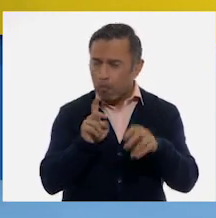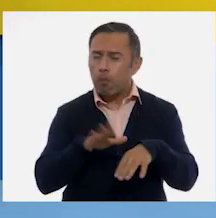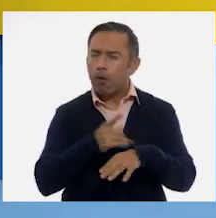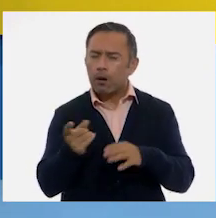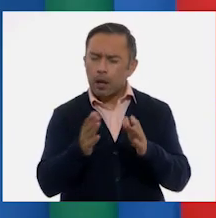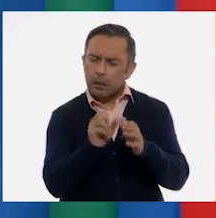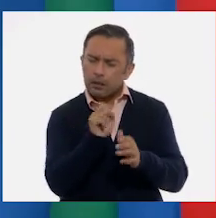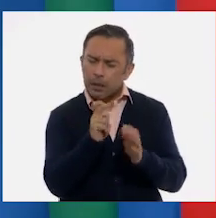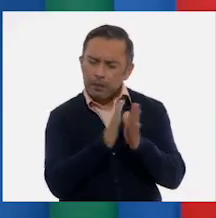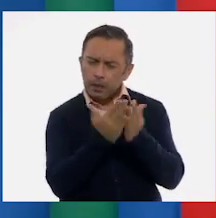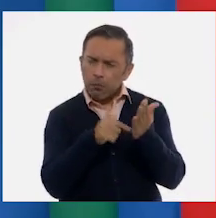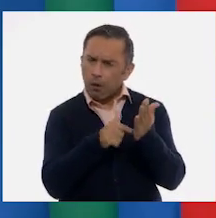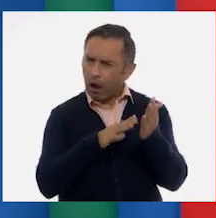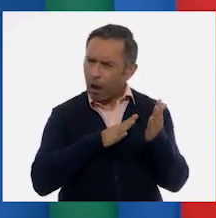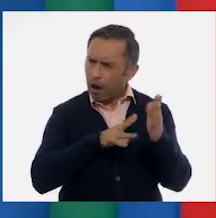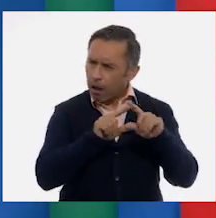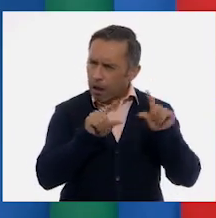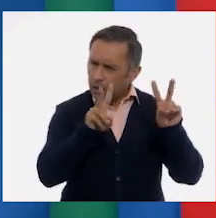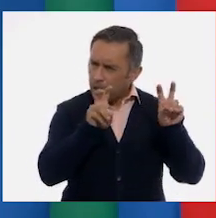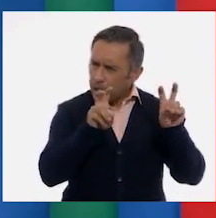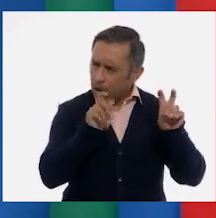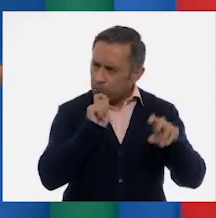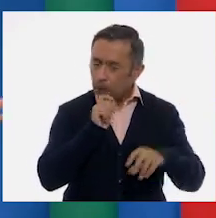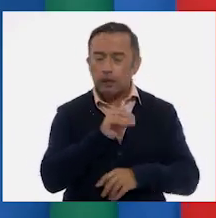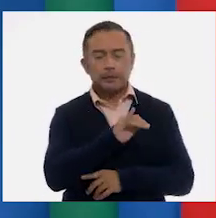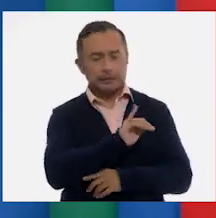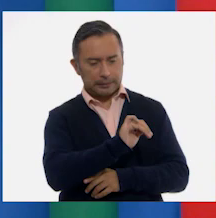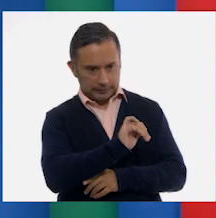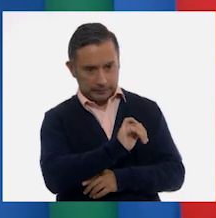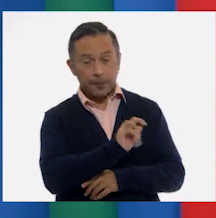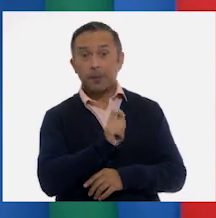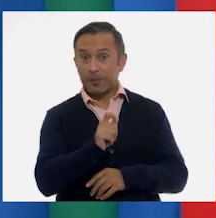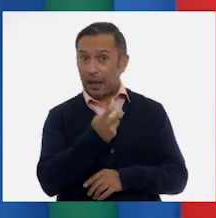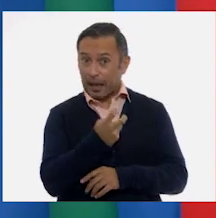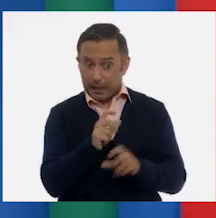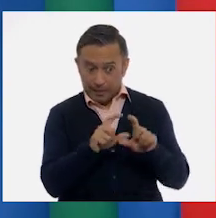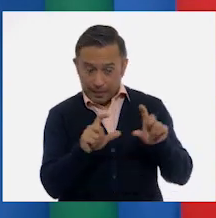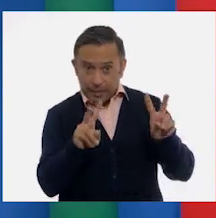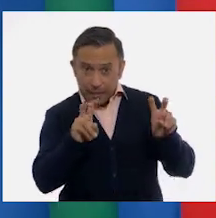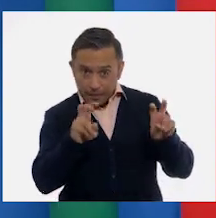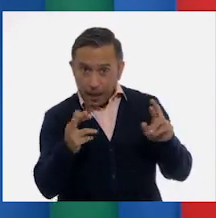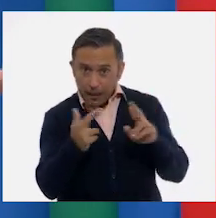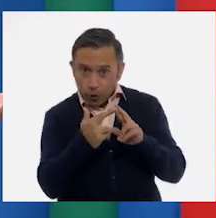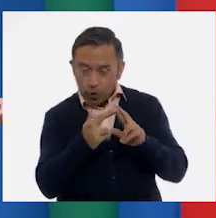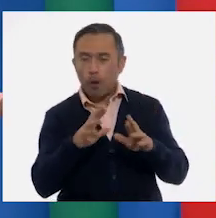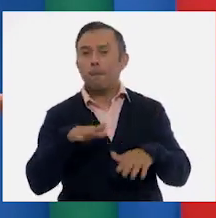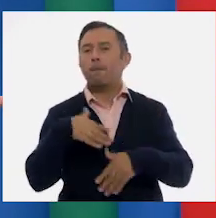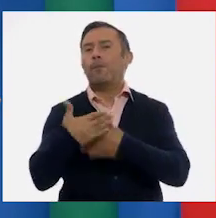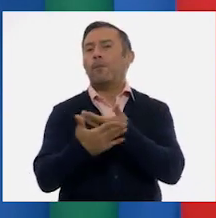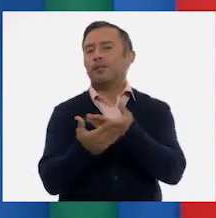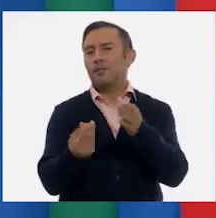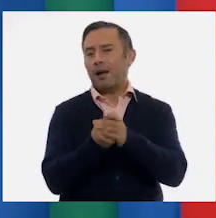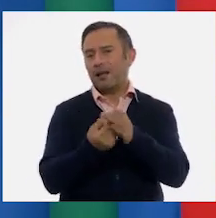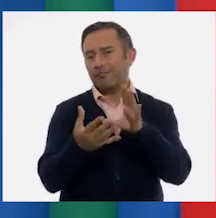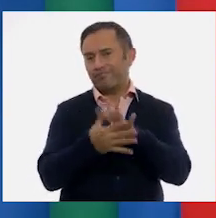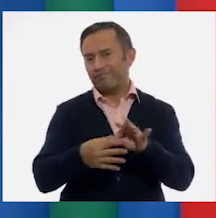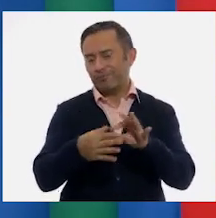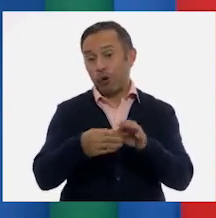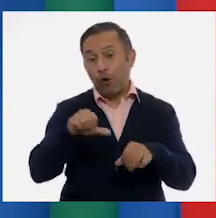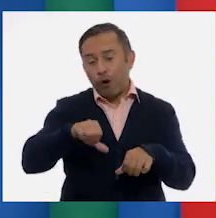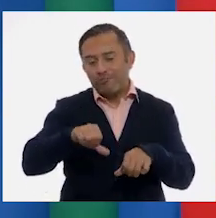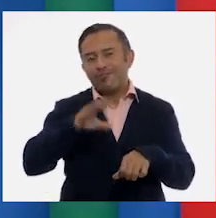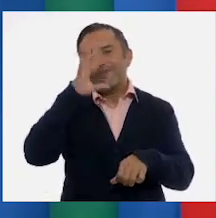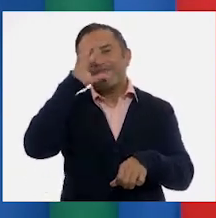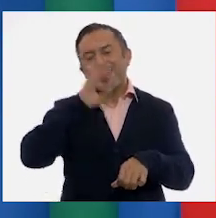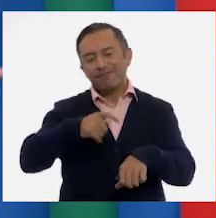respecto. Así es, Juan Carlos, pero temo que eso lo descubriremos la siguiente clase, porque por hoy se nos ha terminado el tiempo.